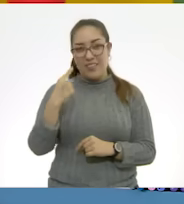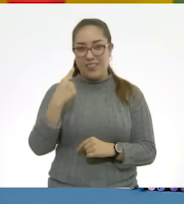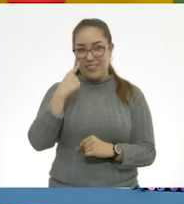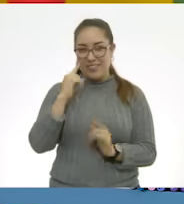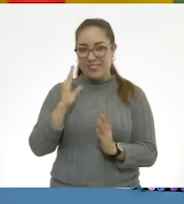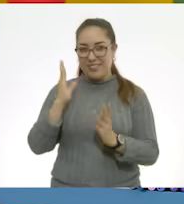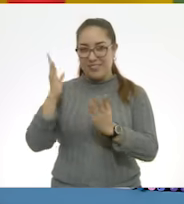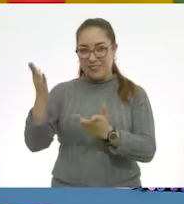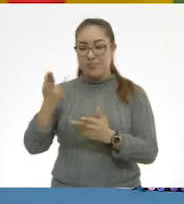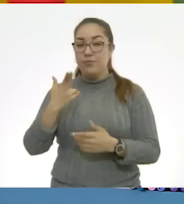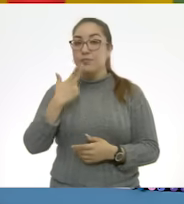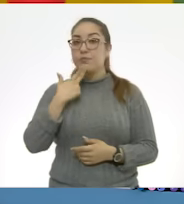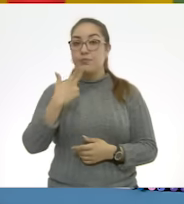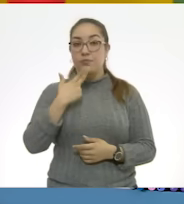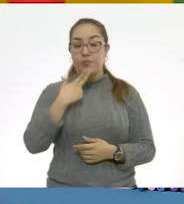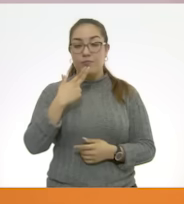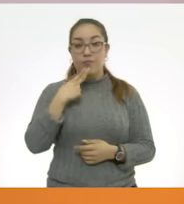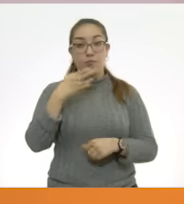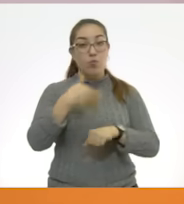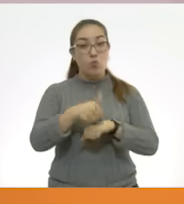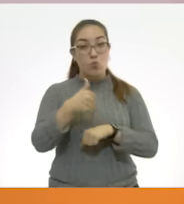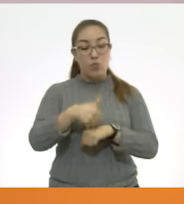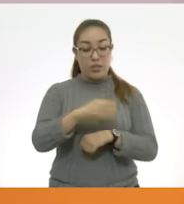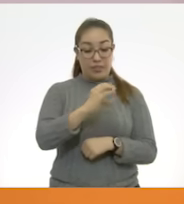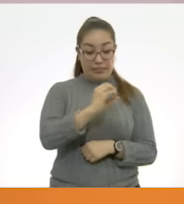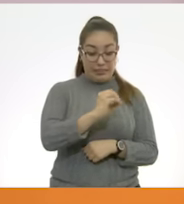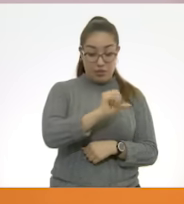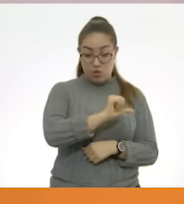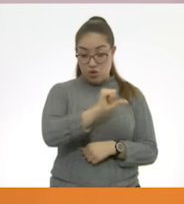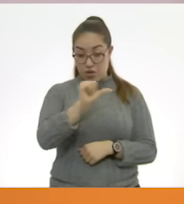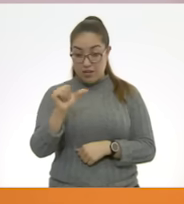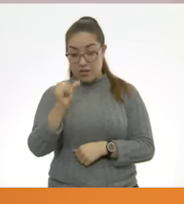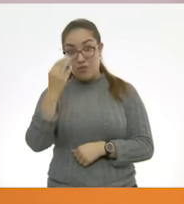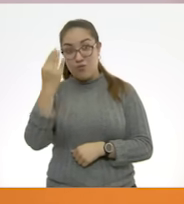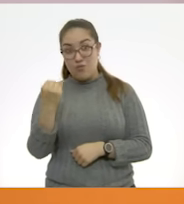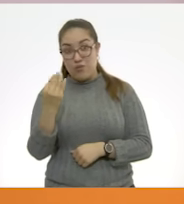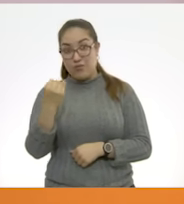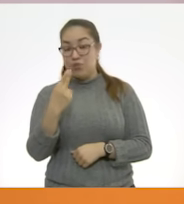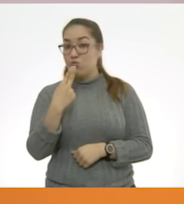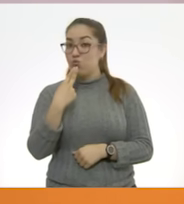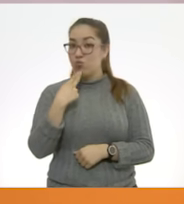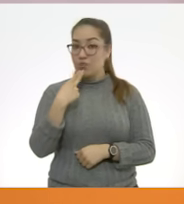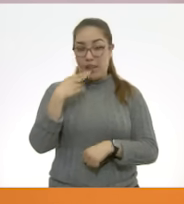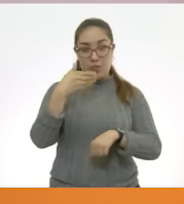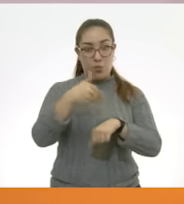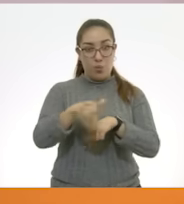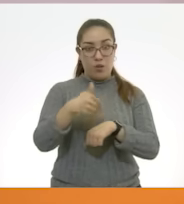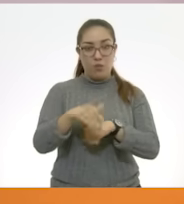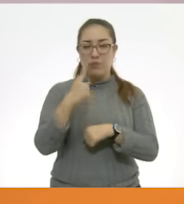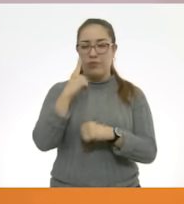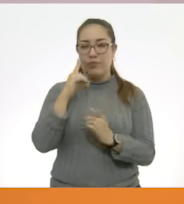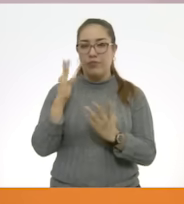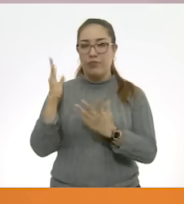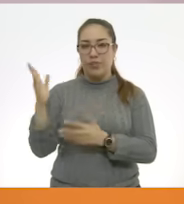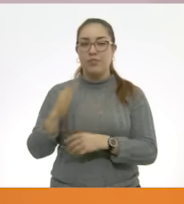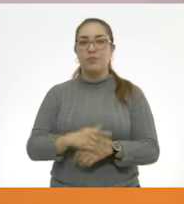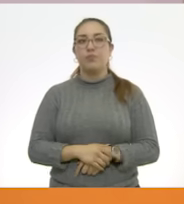Y vamos a volver a usar los números del 0 al 9. Del 0 al 9. Fíjate bien, pongo